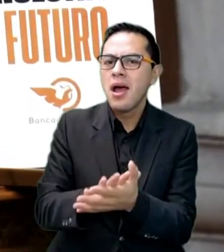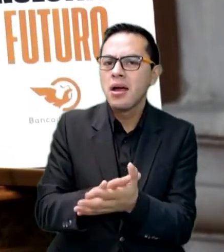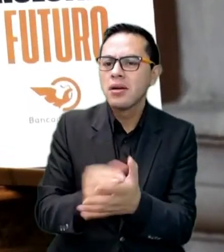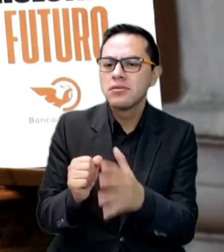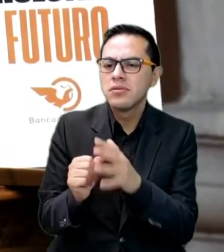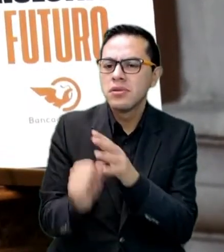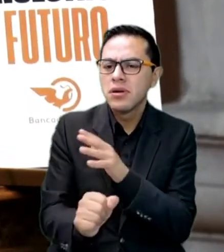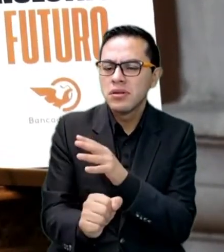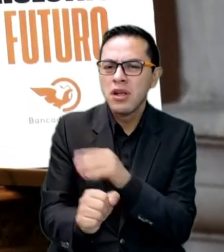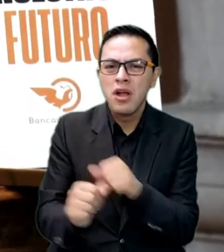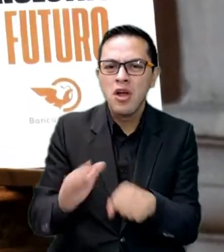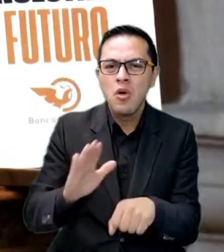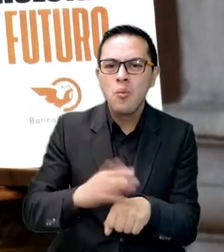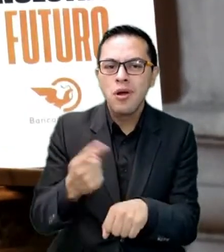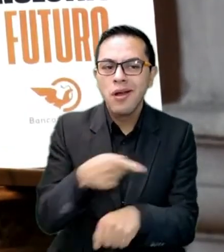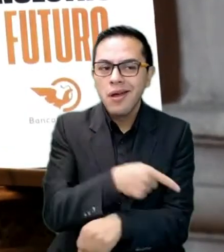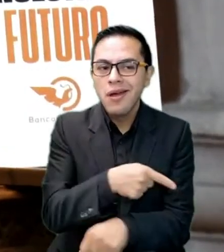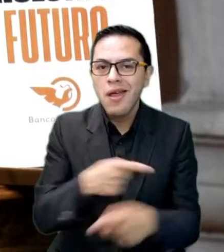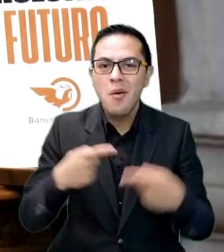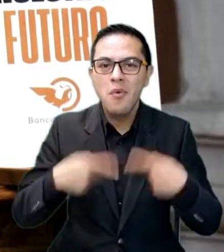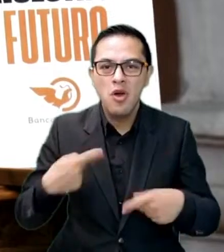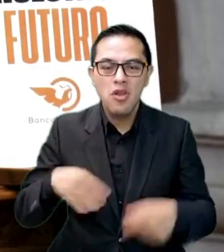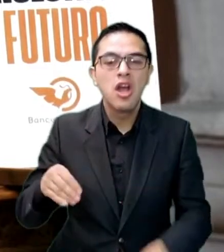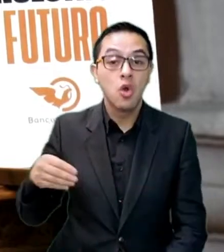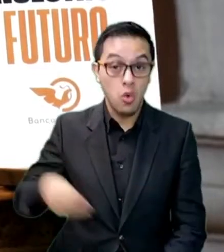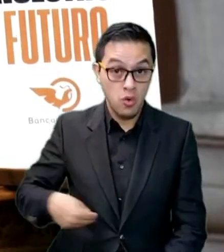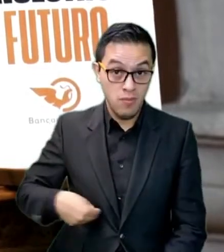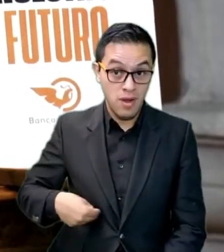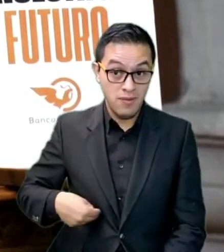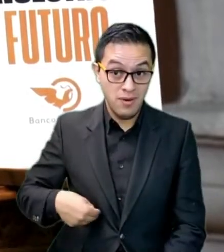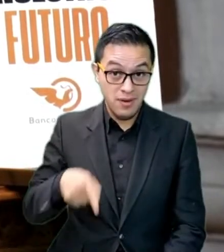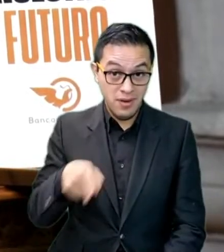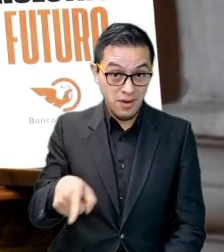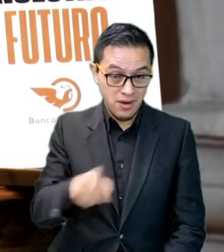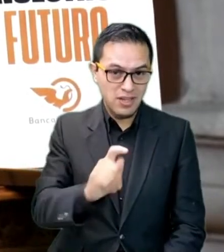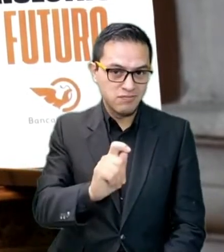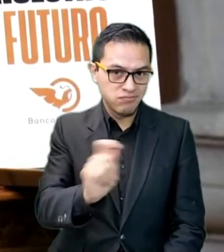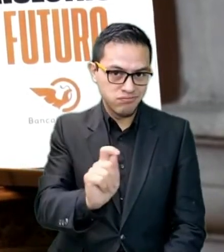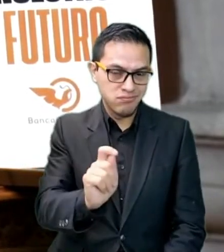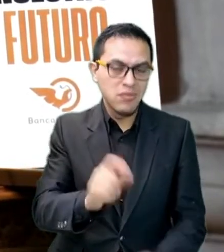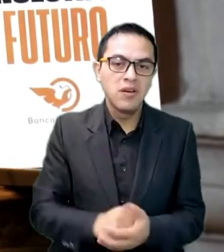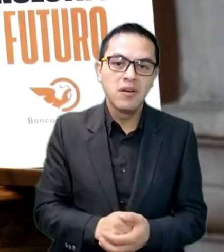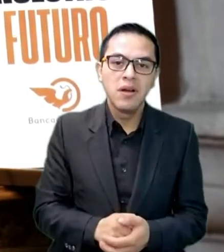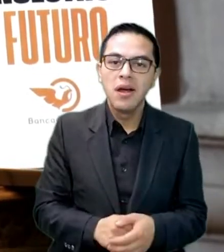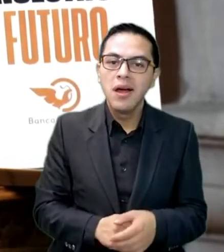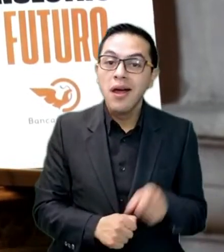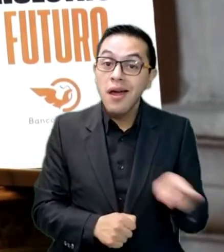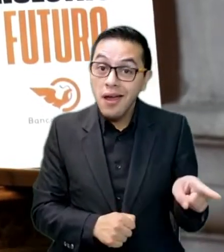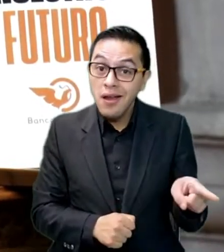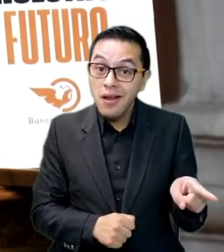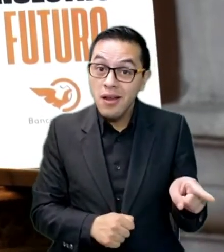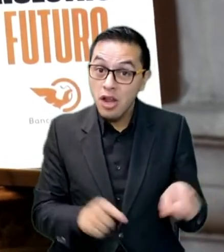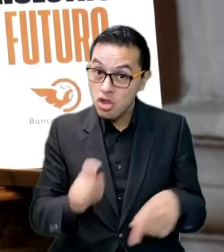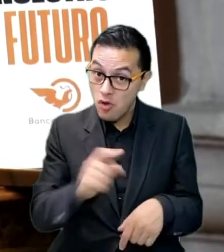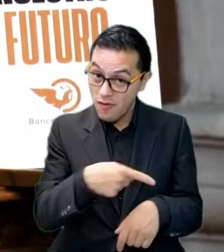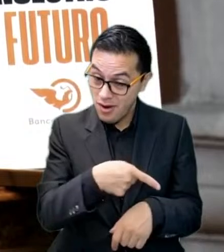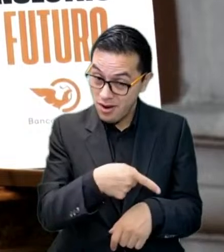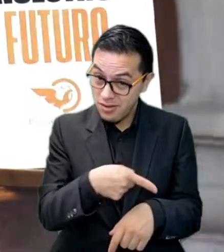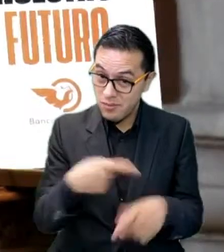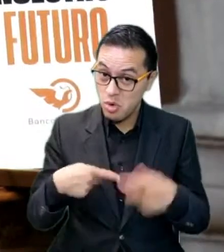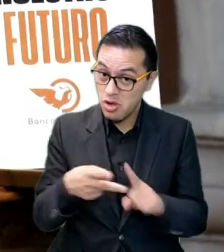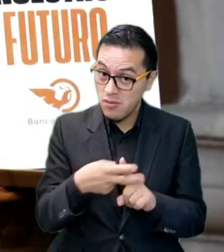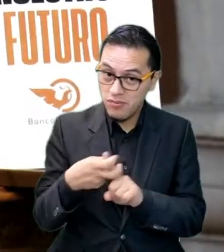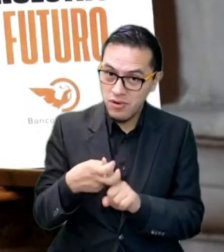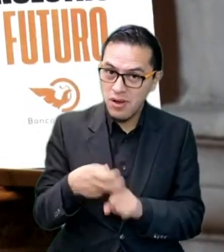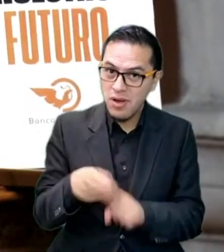conyugal con el delincuente. Él fue el que cometió el delito, ella quien paga en prisión.